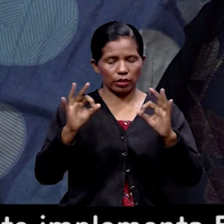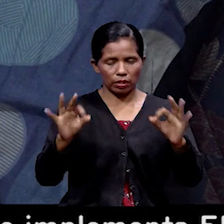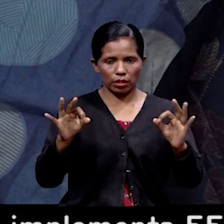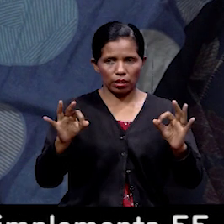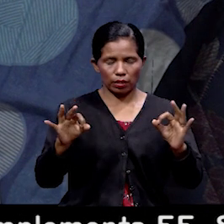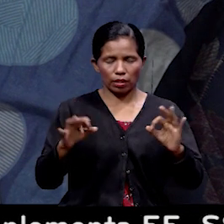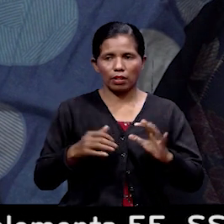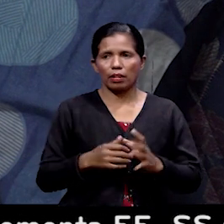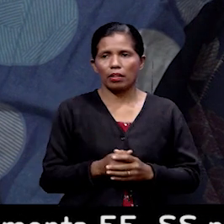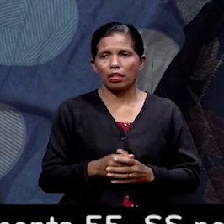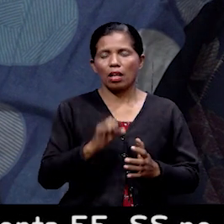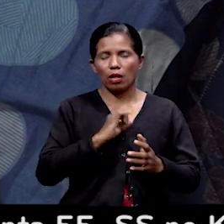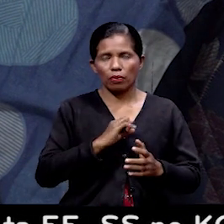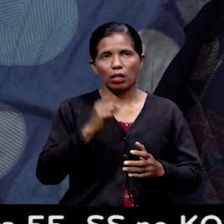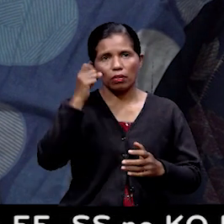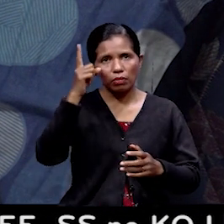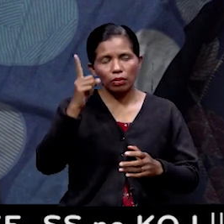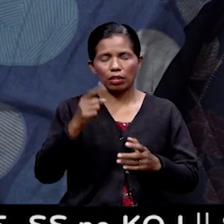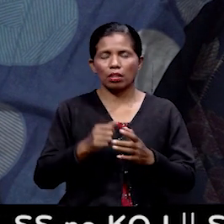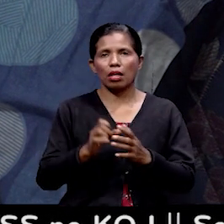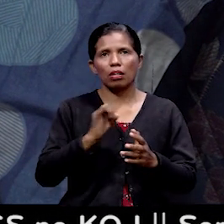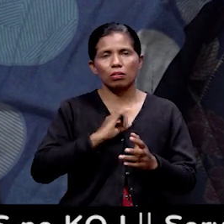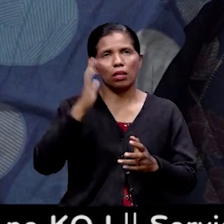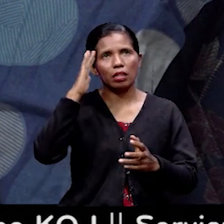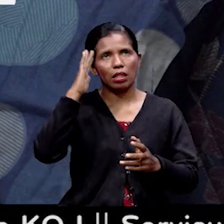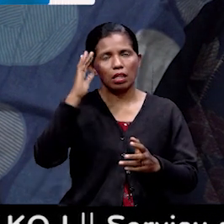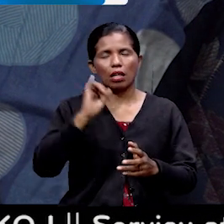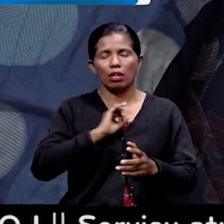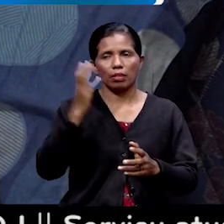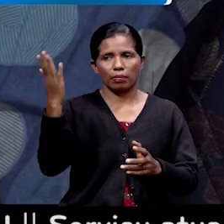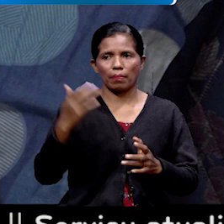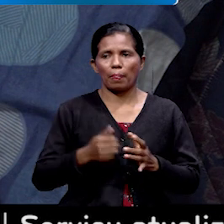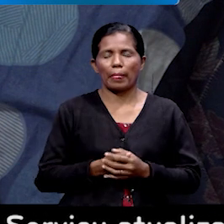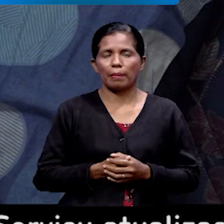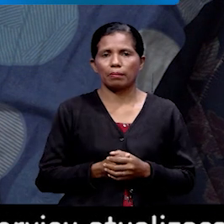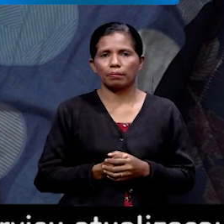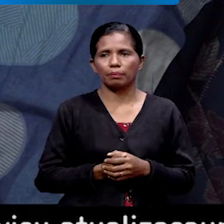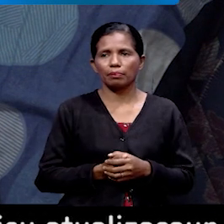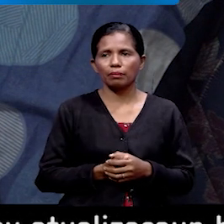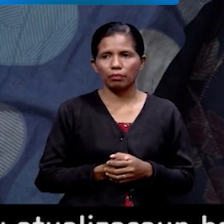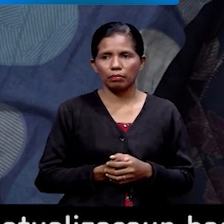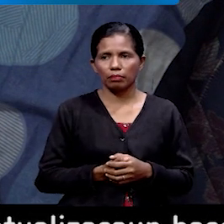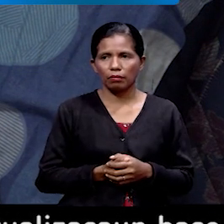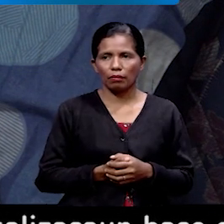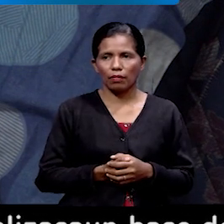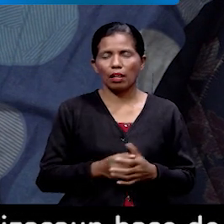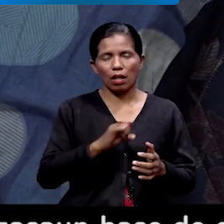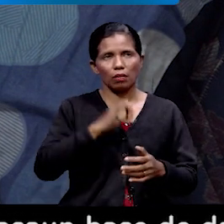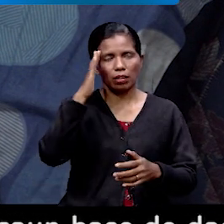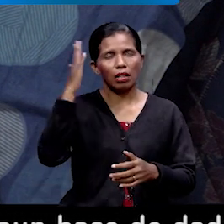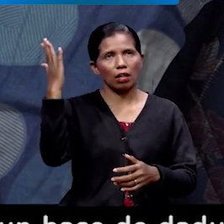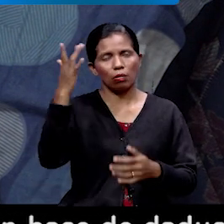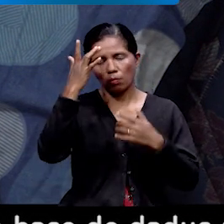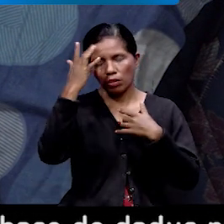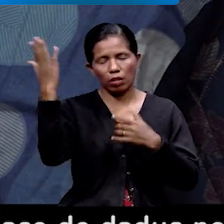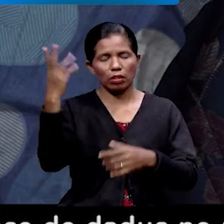tu bu ne ha fu ing sadar tene hatene situasau hela ba e fue a tener que estar hoy en Veracruz. Era un